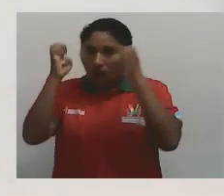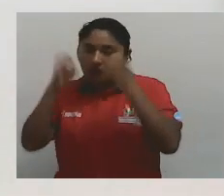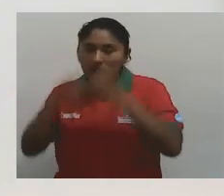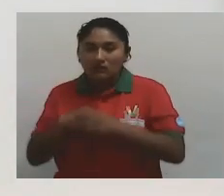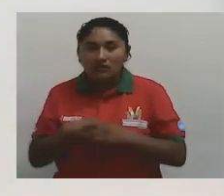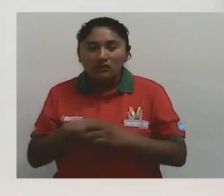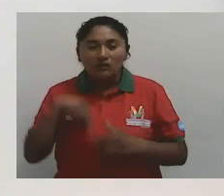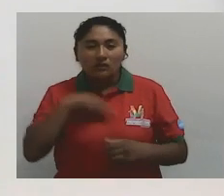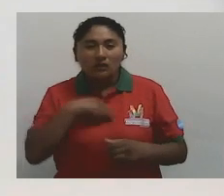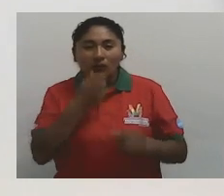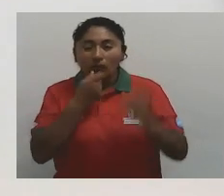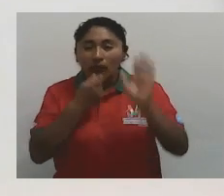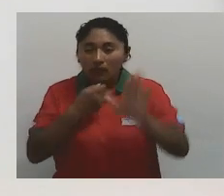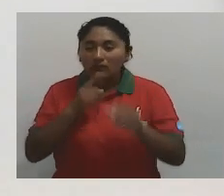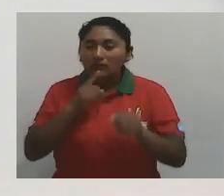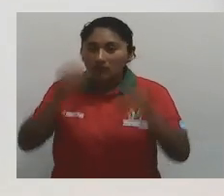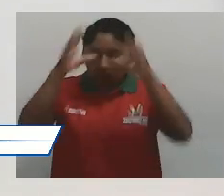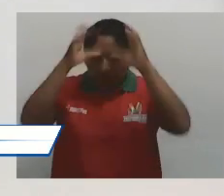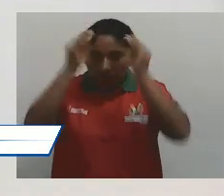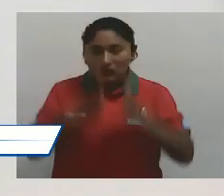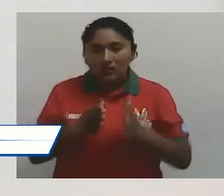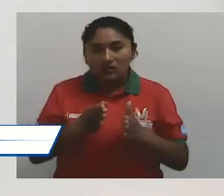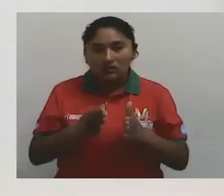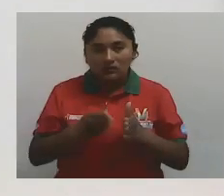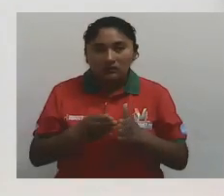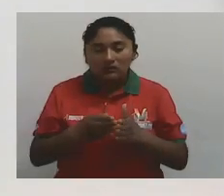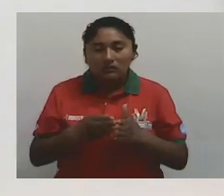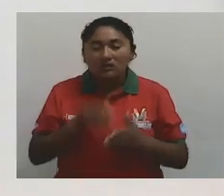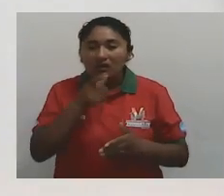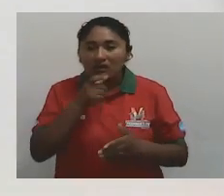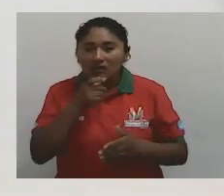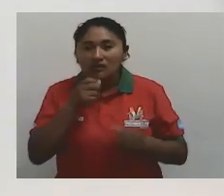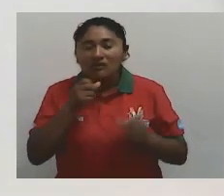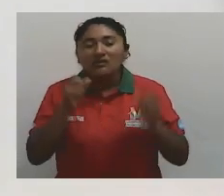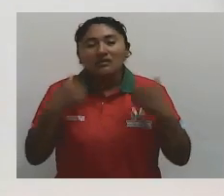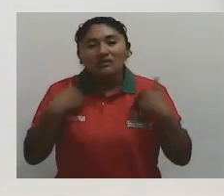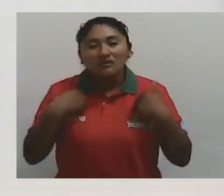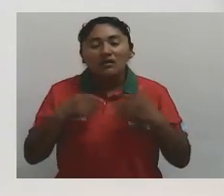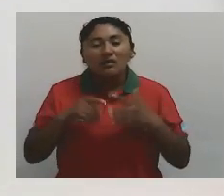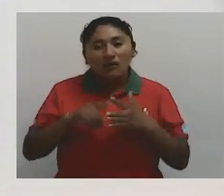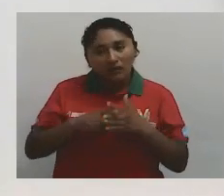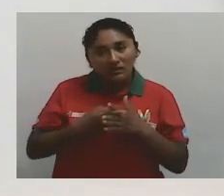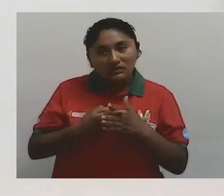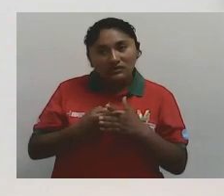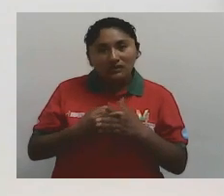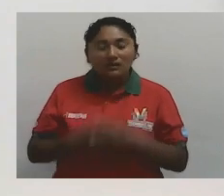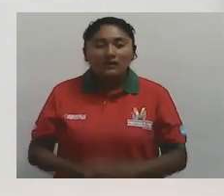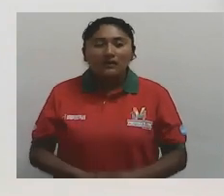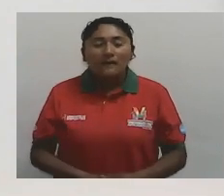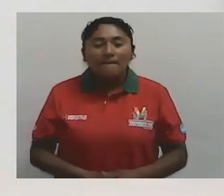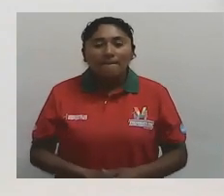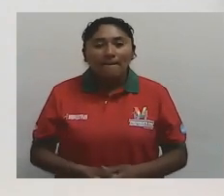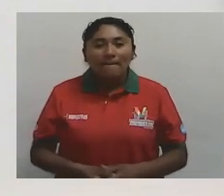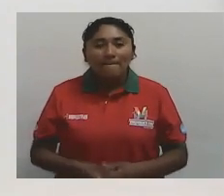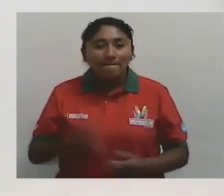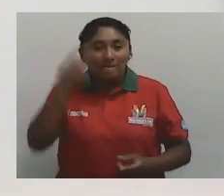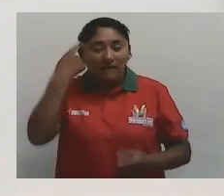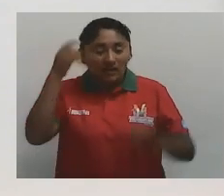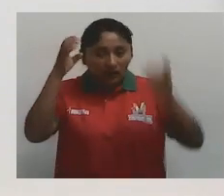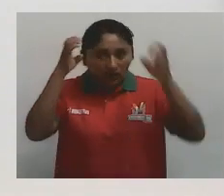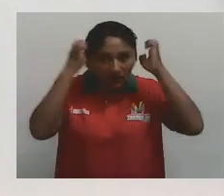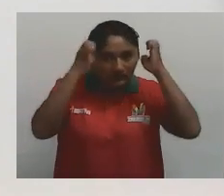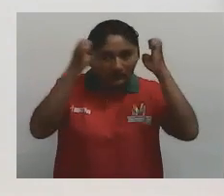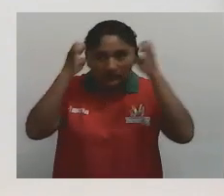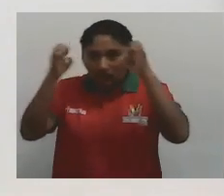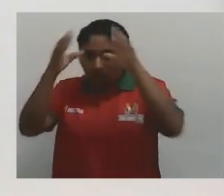los profesores, que somos educadores y tenemos que partir desde ese principio de educar, porque acá es donde se está